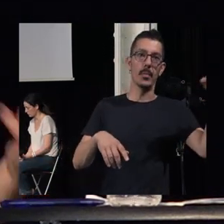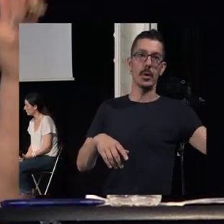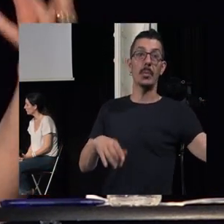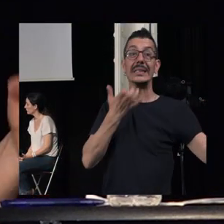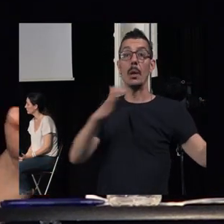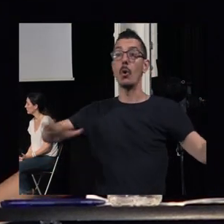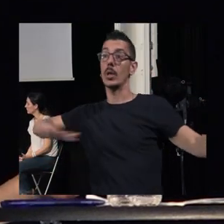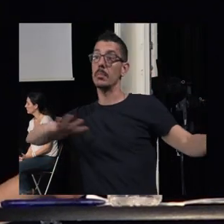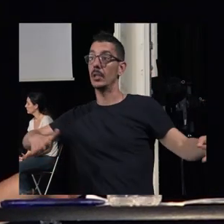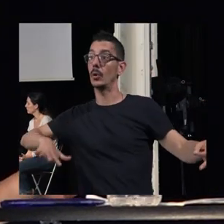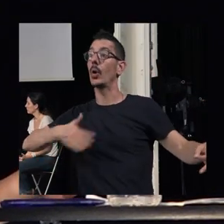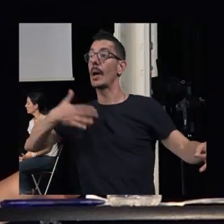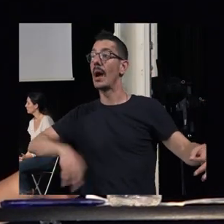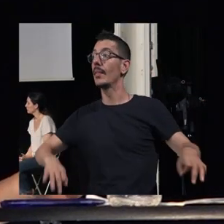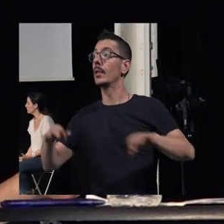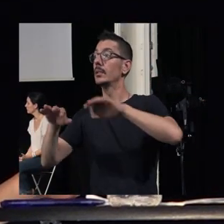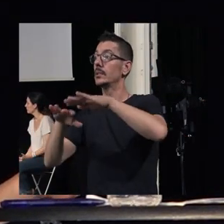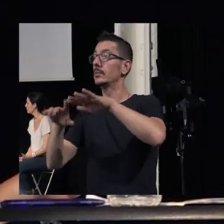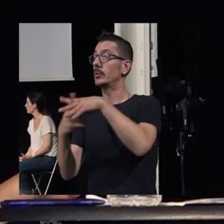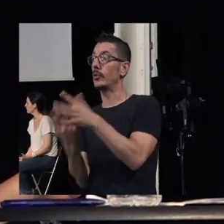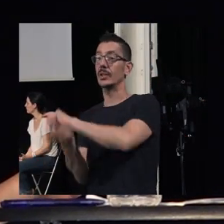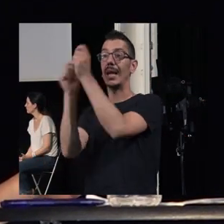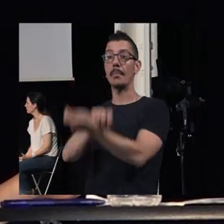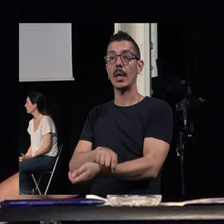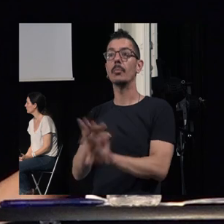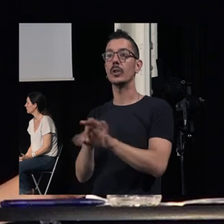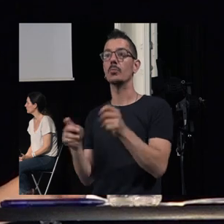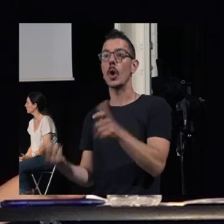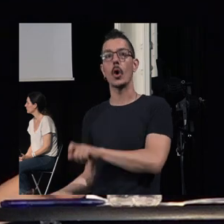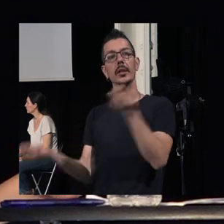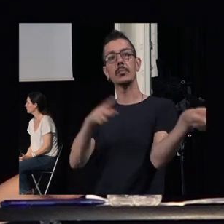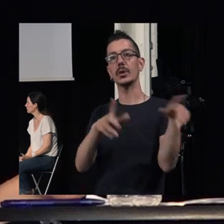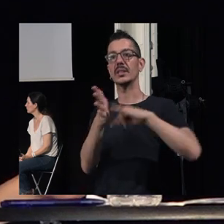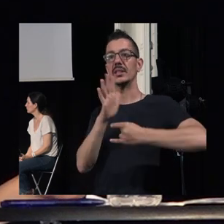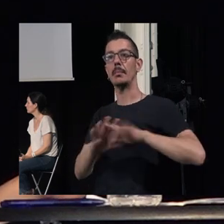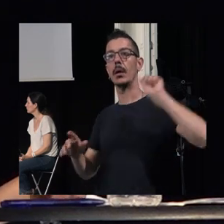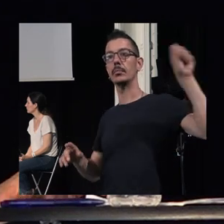movimiento posible para cambiar escenarios, a ayuntamientos